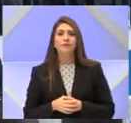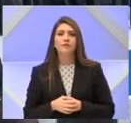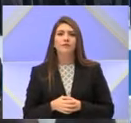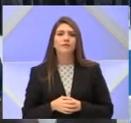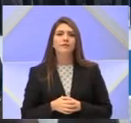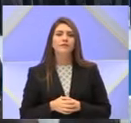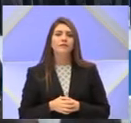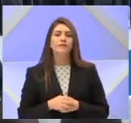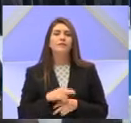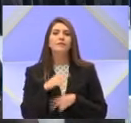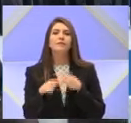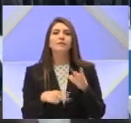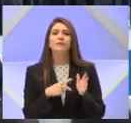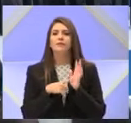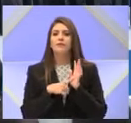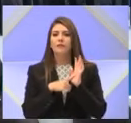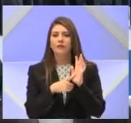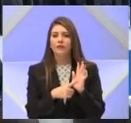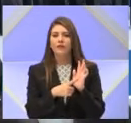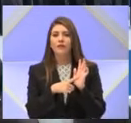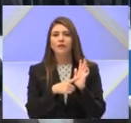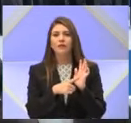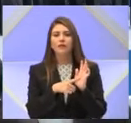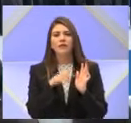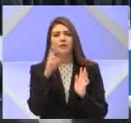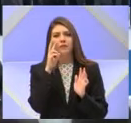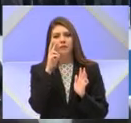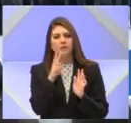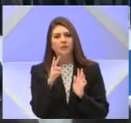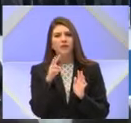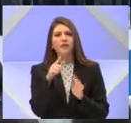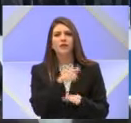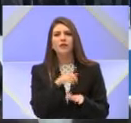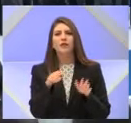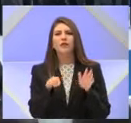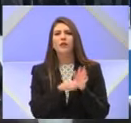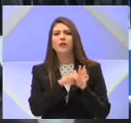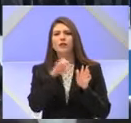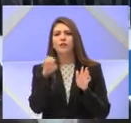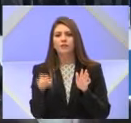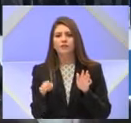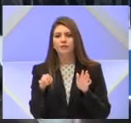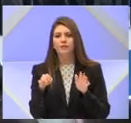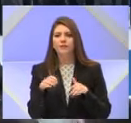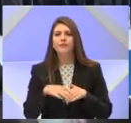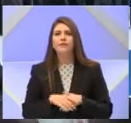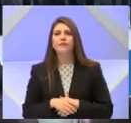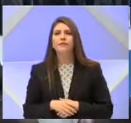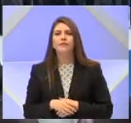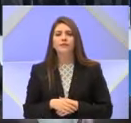presentar un panorama de lo que